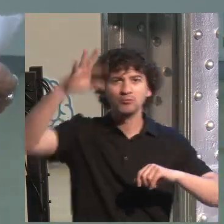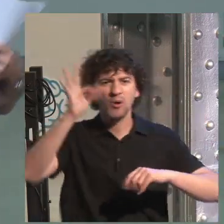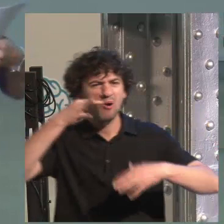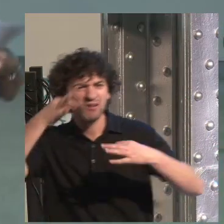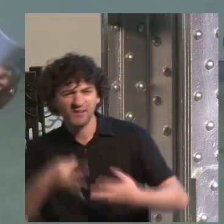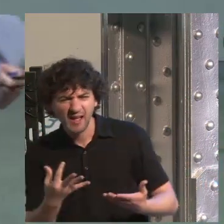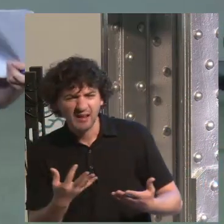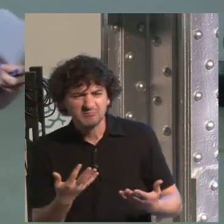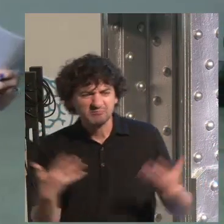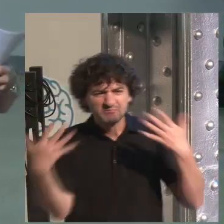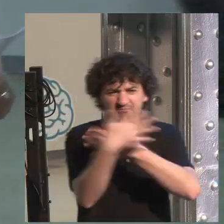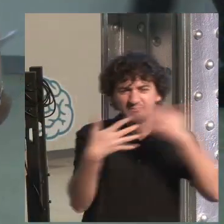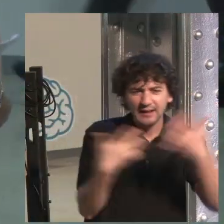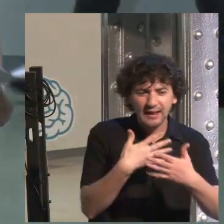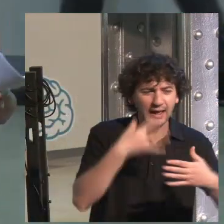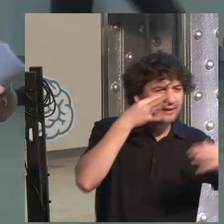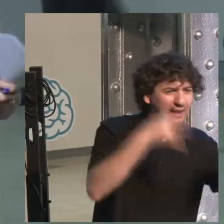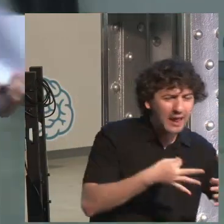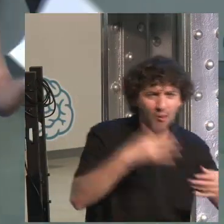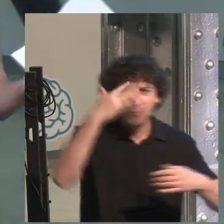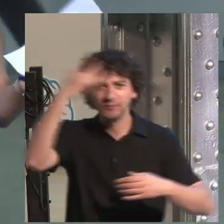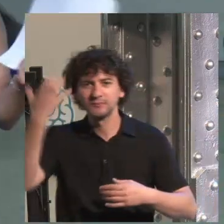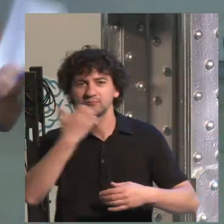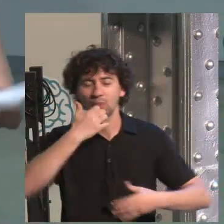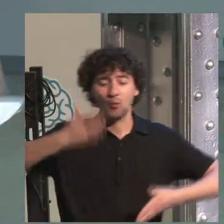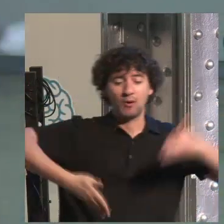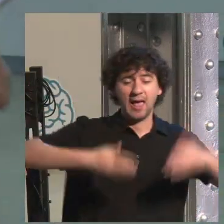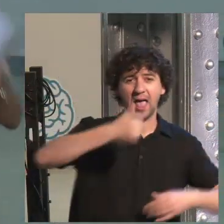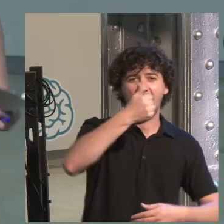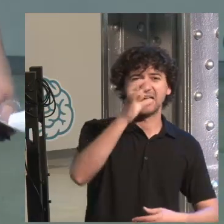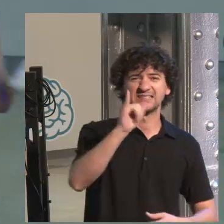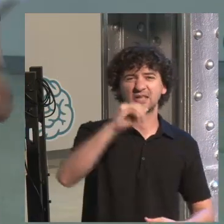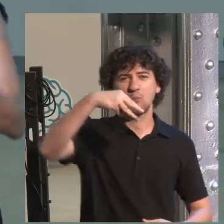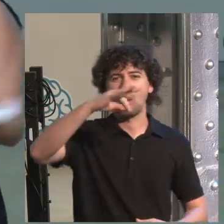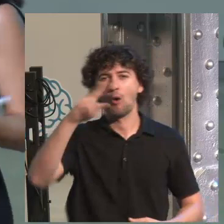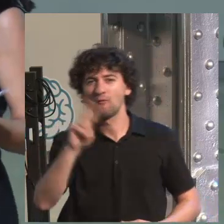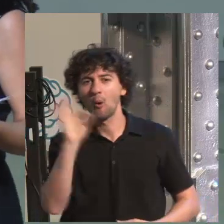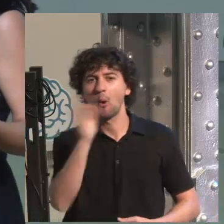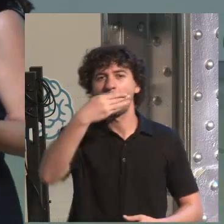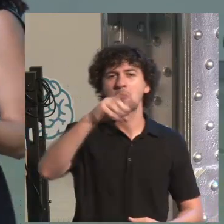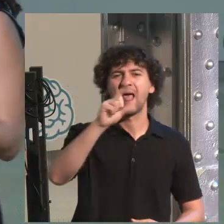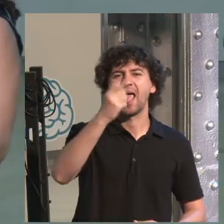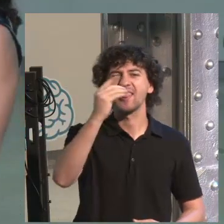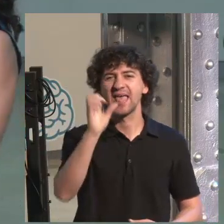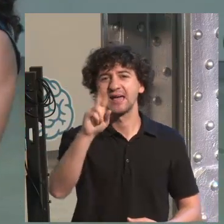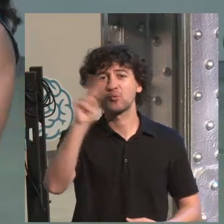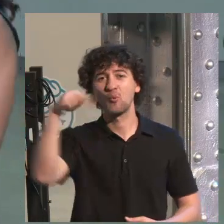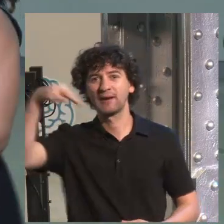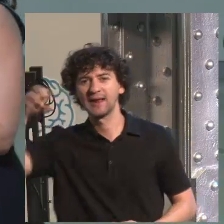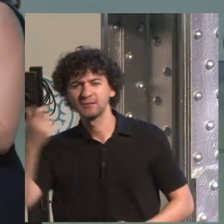si alguien lee dentro de unos años Yo Robot de Asimov o ve Blade Runner, dirá, mira, un libro y una película costumbrista. Sí, ¿no?